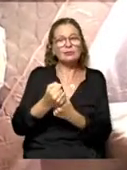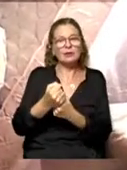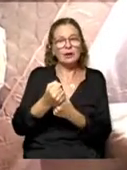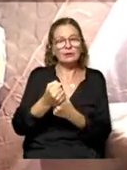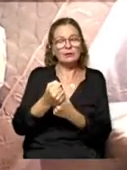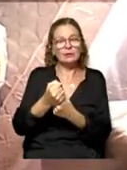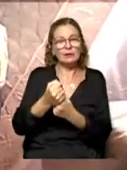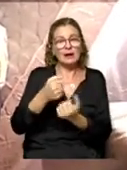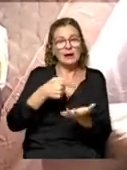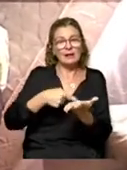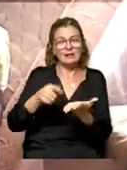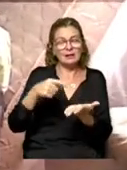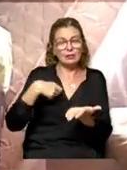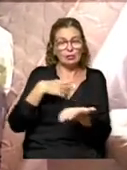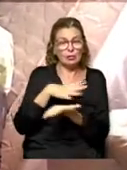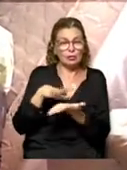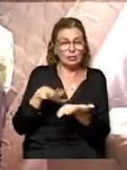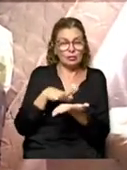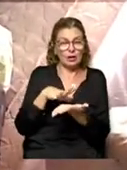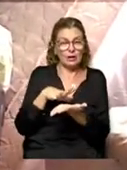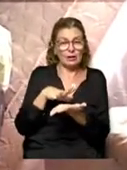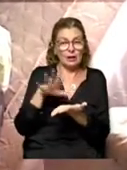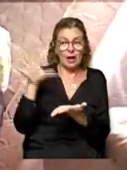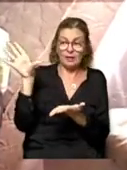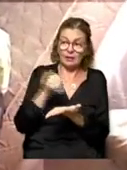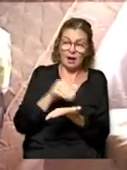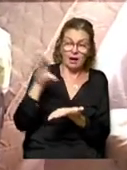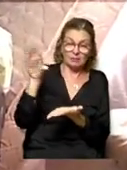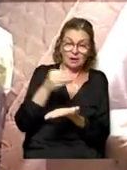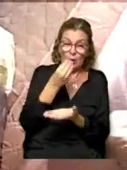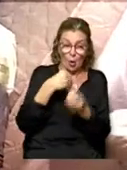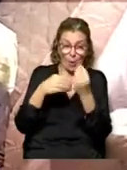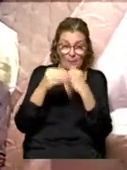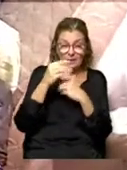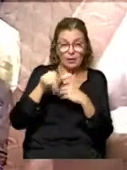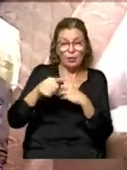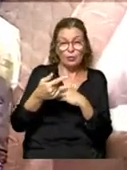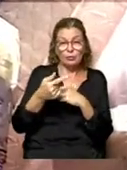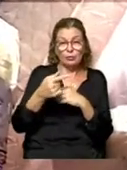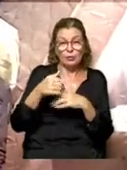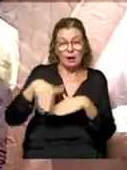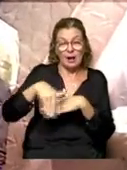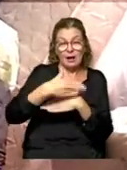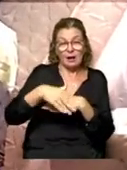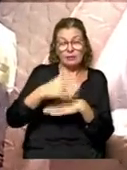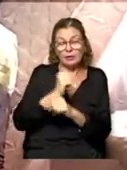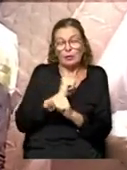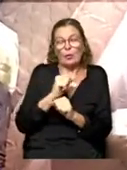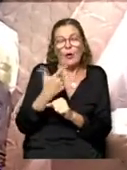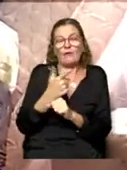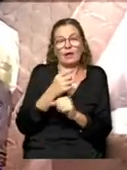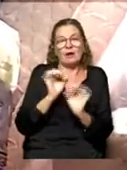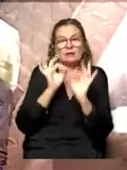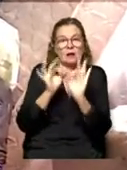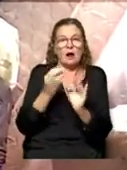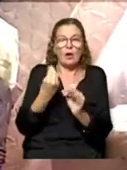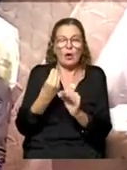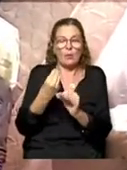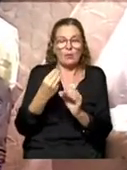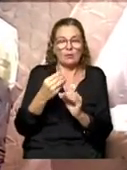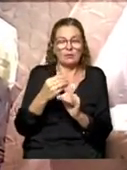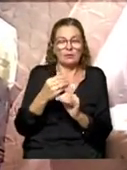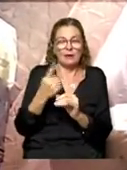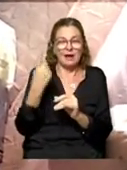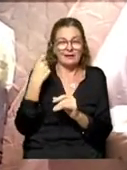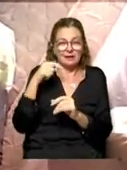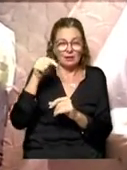al centro social a traer las donaciones y otras nos pasaron la dirección porque no tenían cómo llegar y bueno, entre